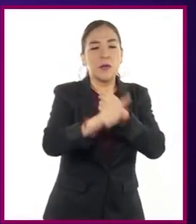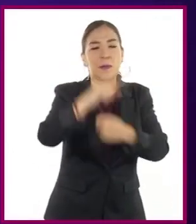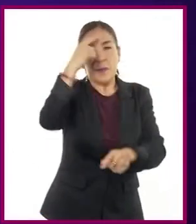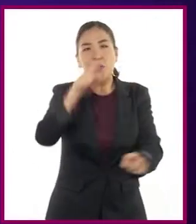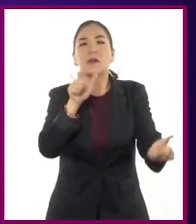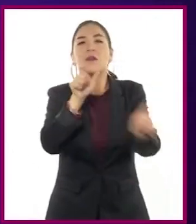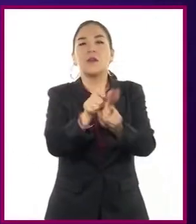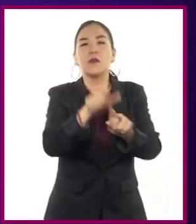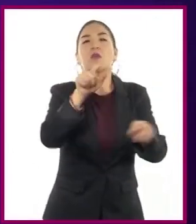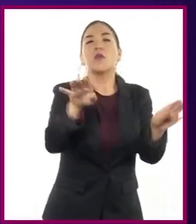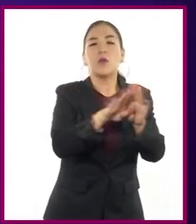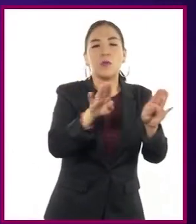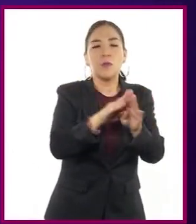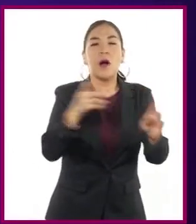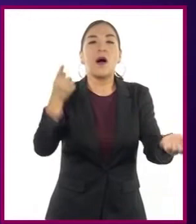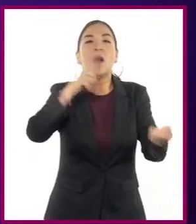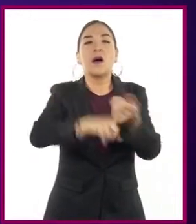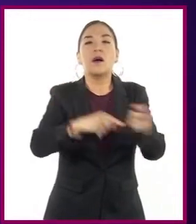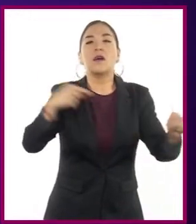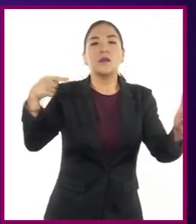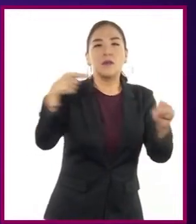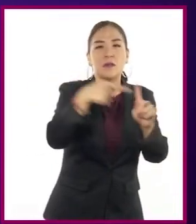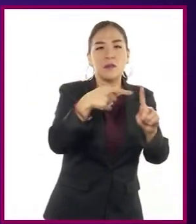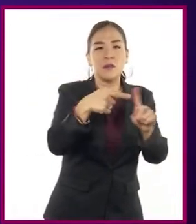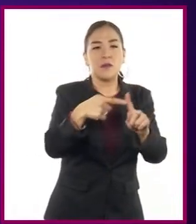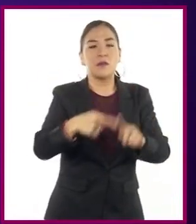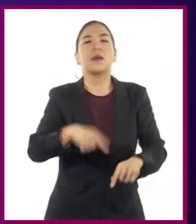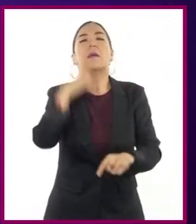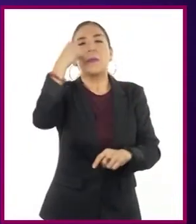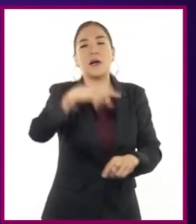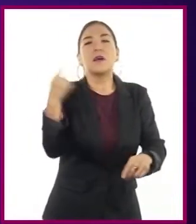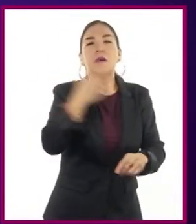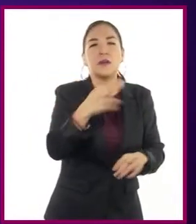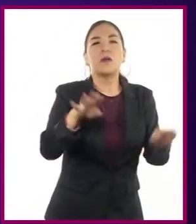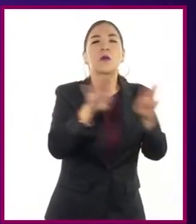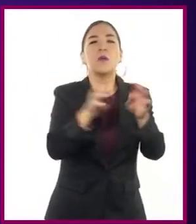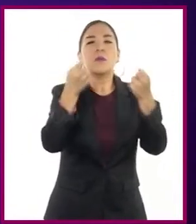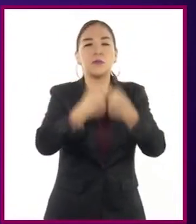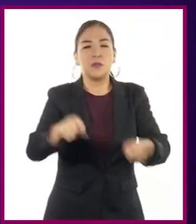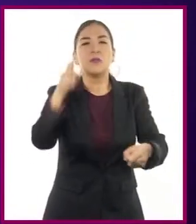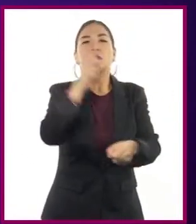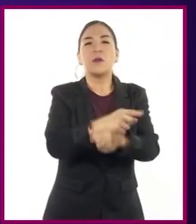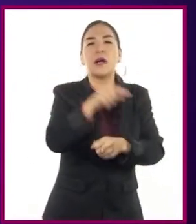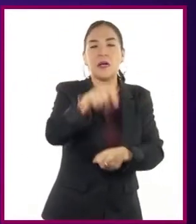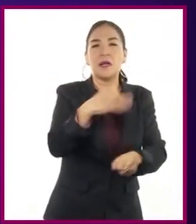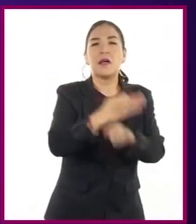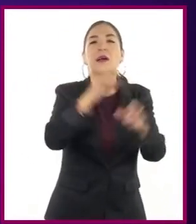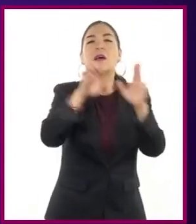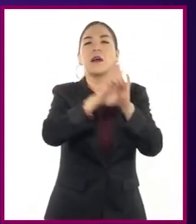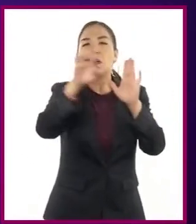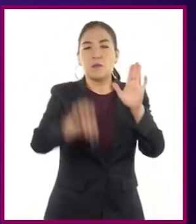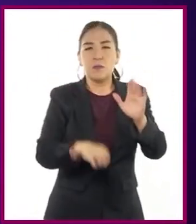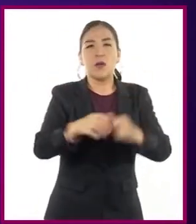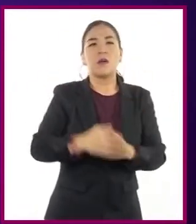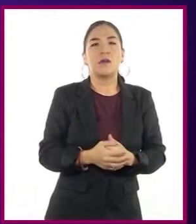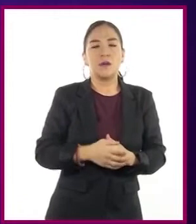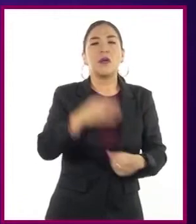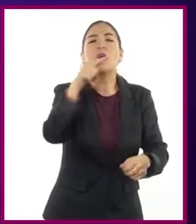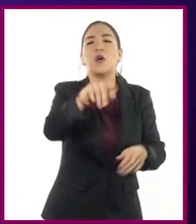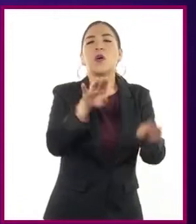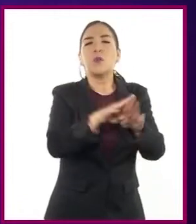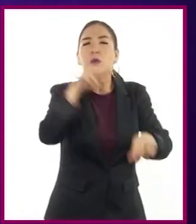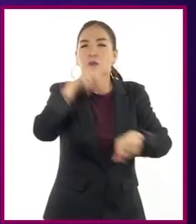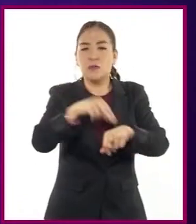las fisiológicas están cubiertas. La necesidad de sentirse seguro y protegido se manifiesta, por ejemplo, cuando se busca un servicio